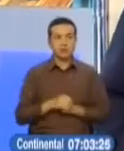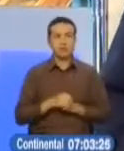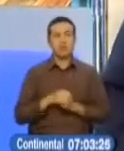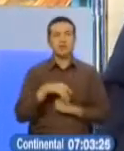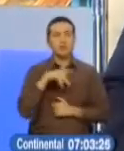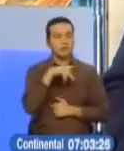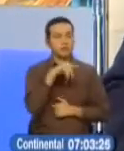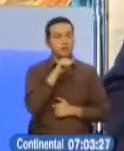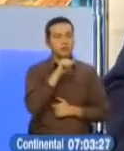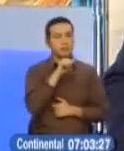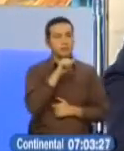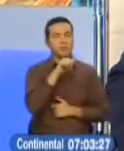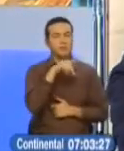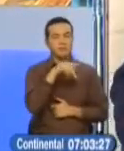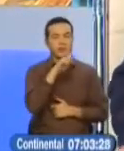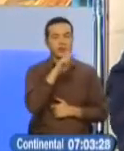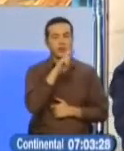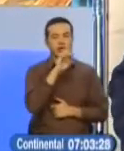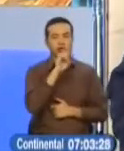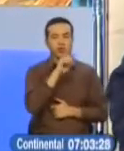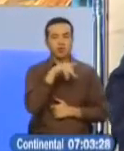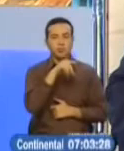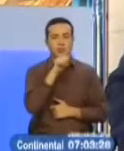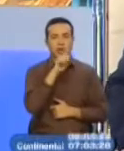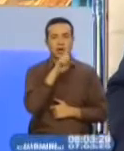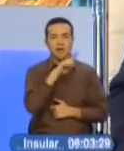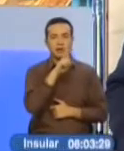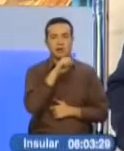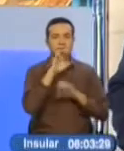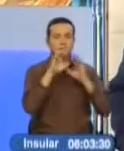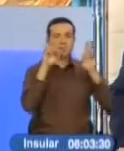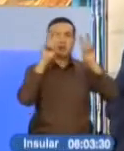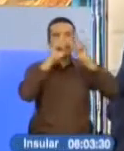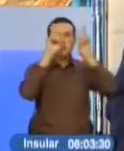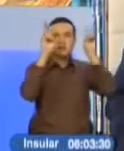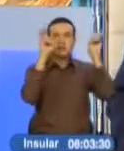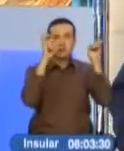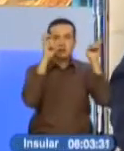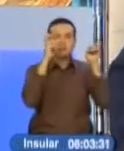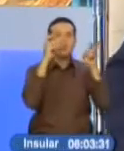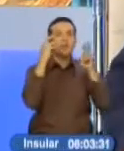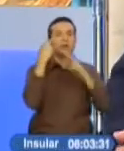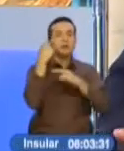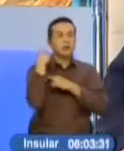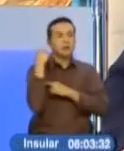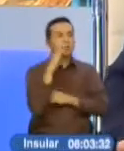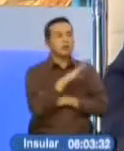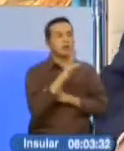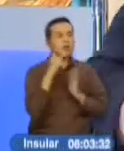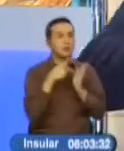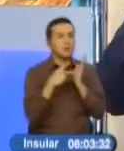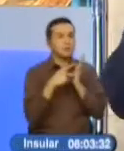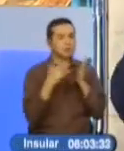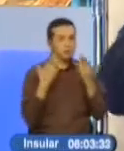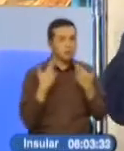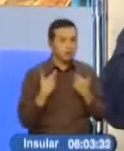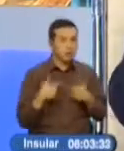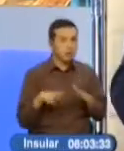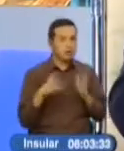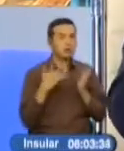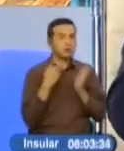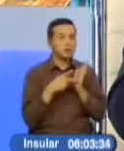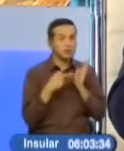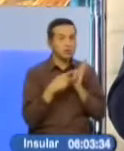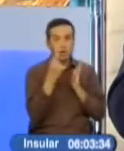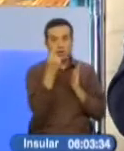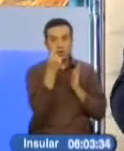Pedro Páez, superintendente del Poder del Control del Mercado, vamos a hablar sobre la promoción de la competencia. ¿Qué pasó una vez que, o qué pasa con